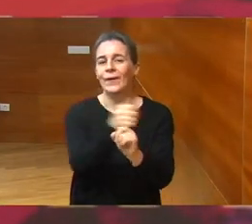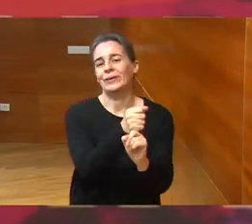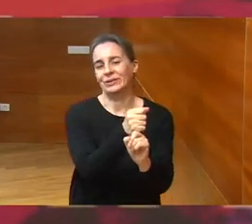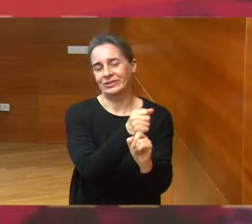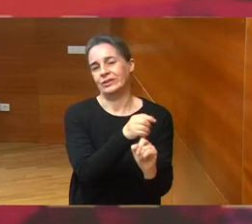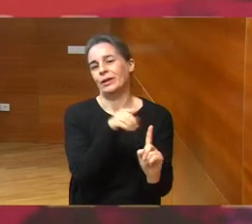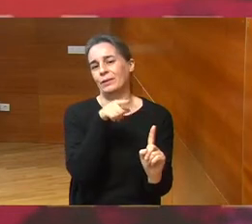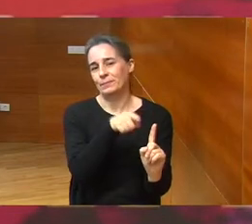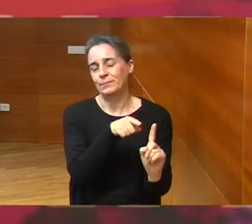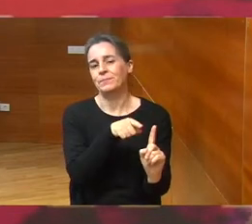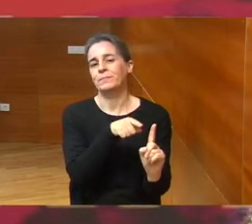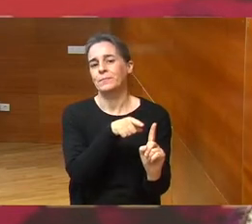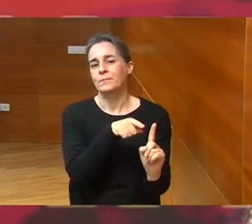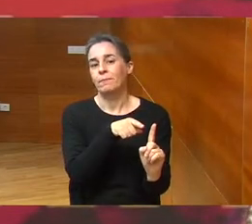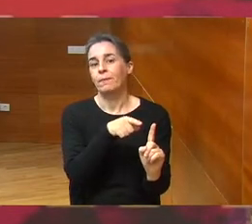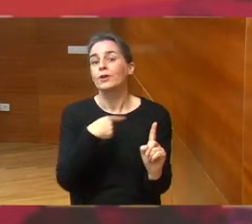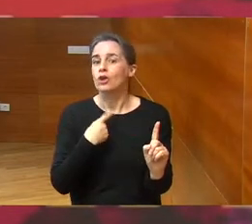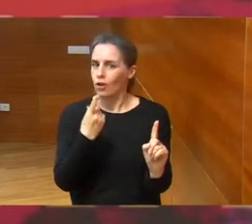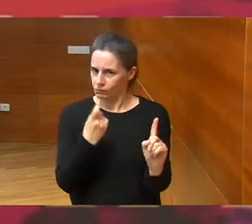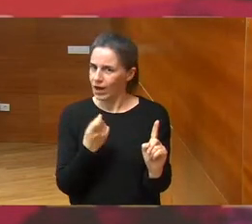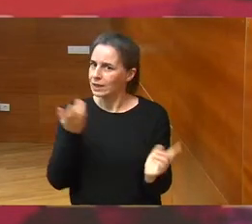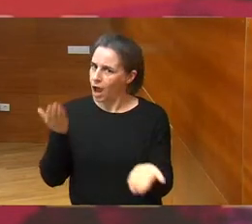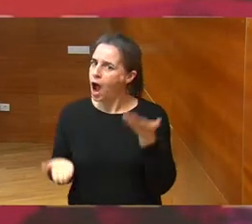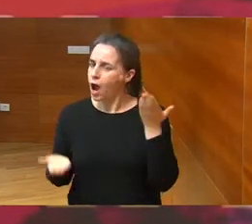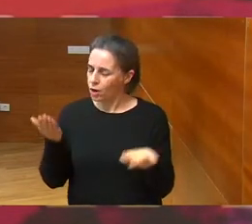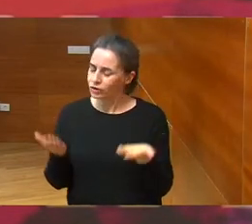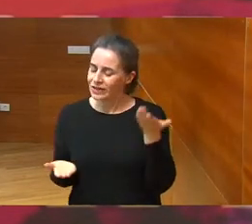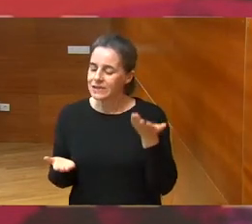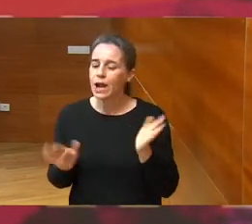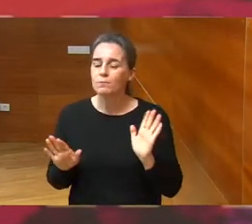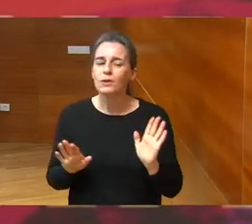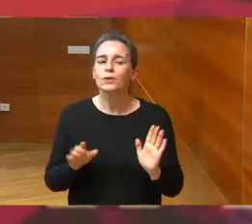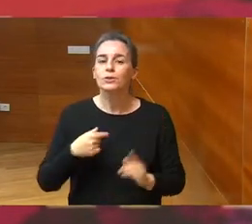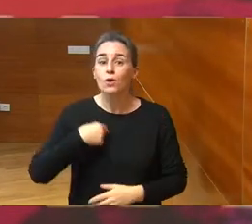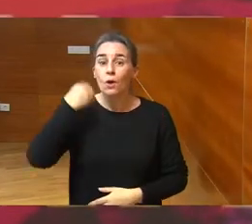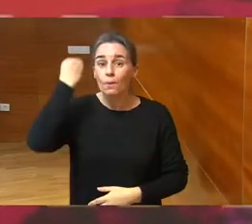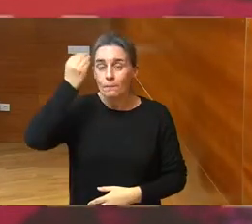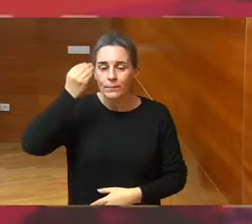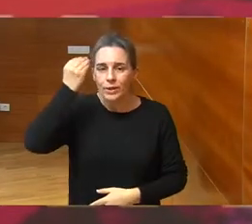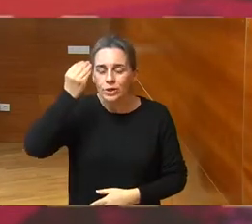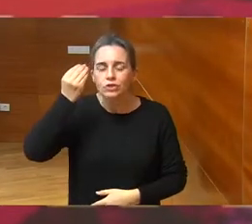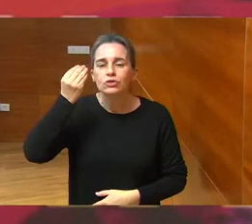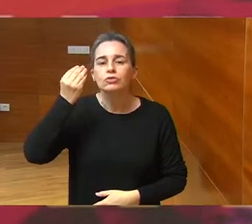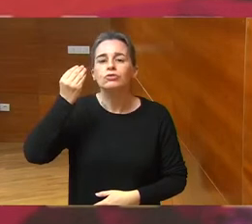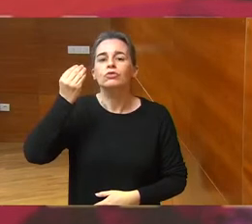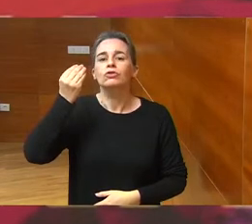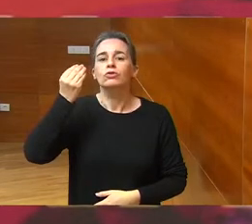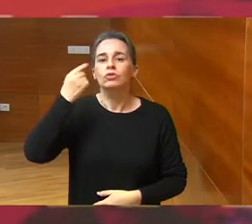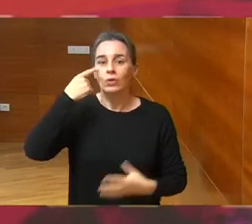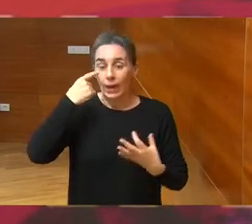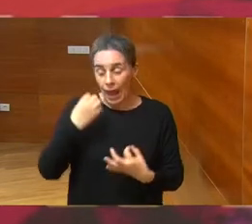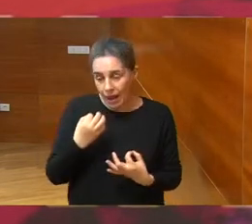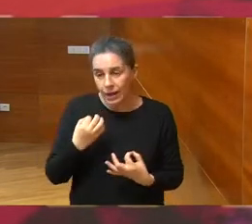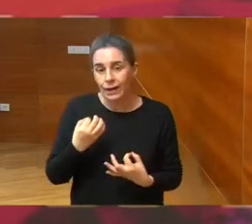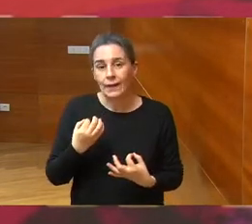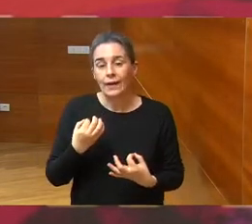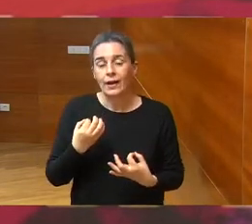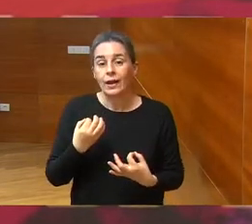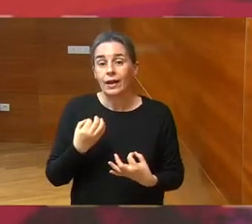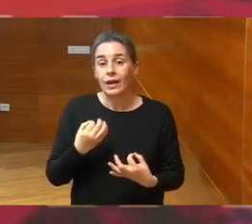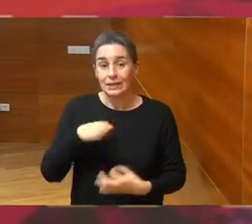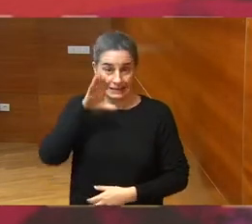me queda por ver y contrastar que creo que puedo afirmar como como dato que chichana